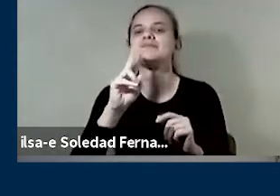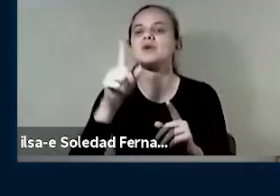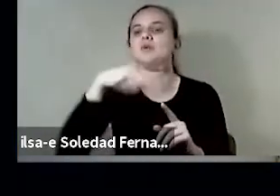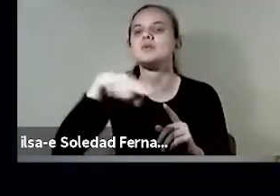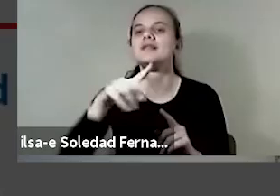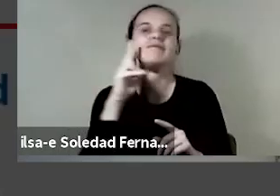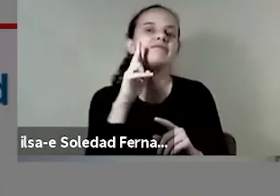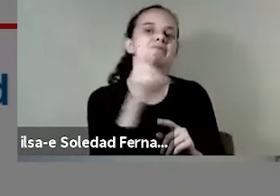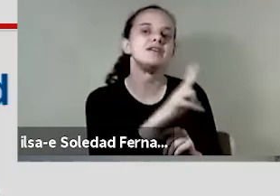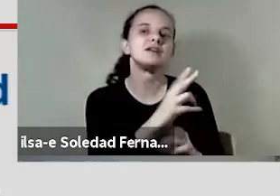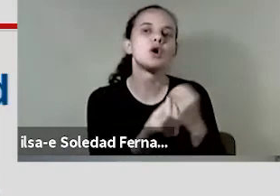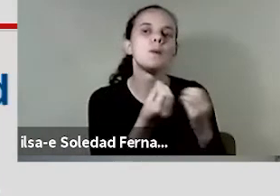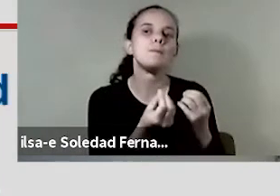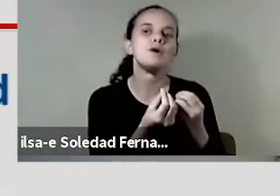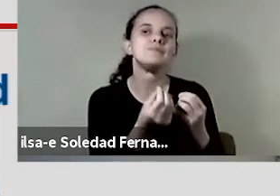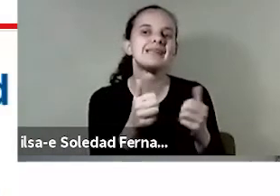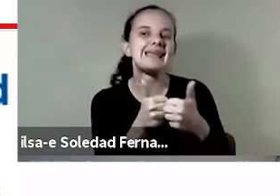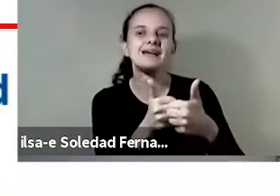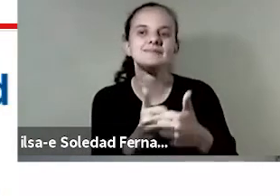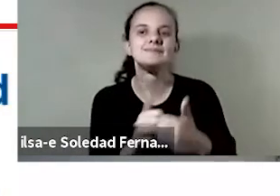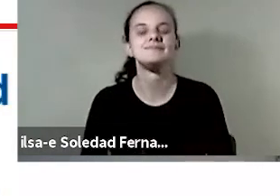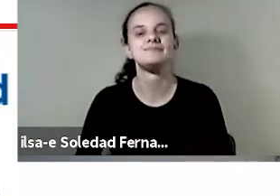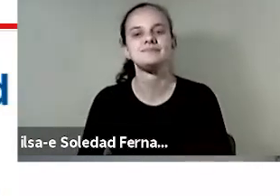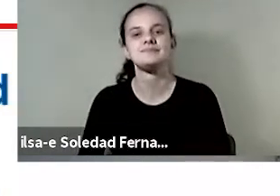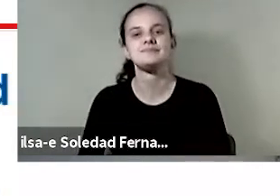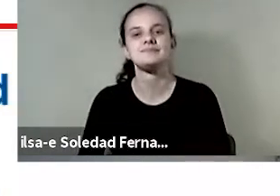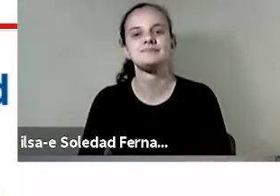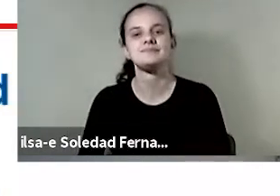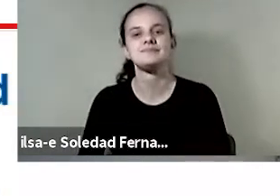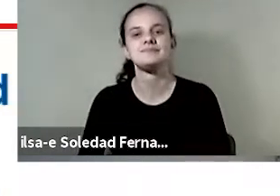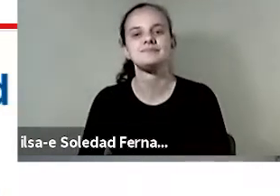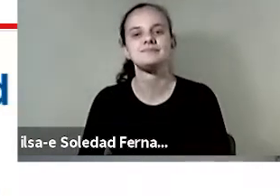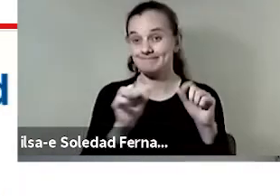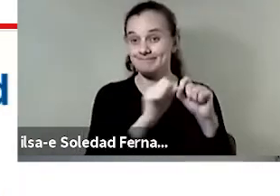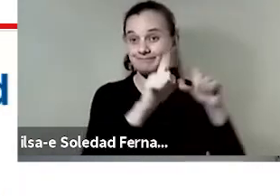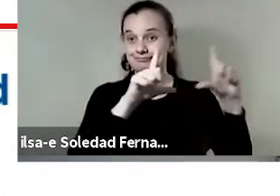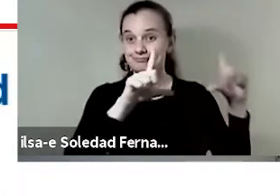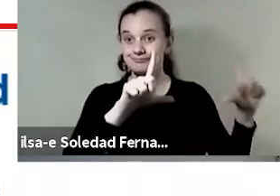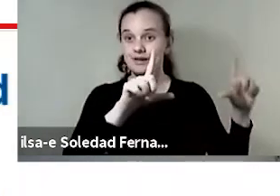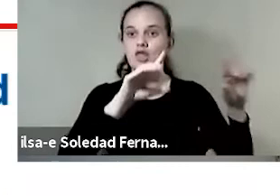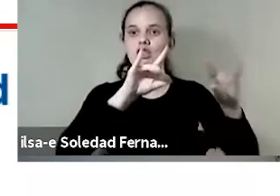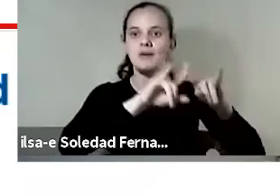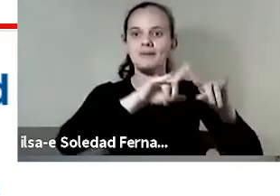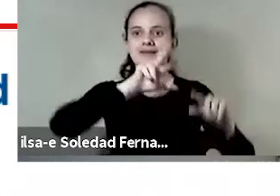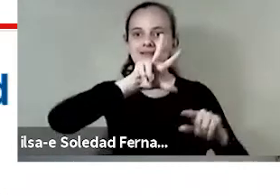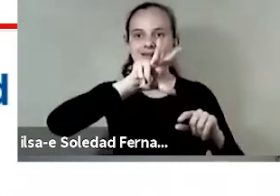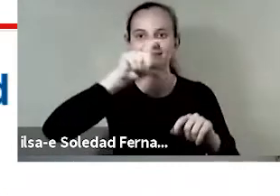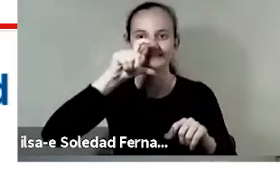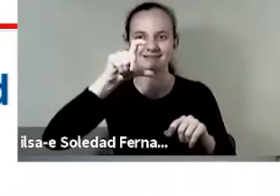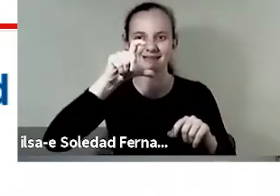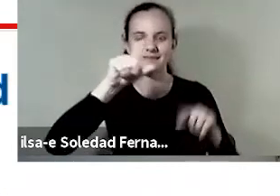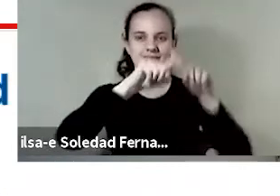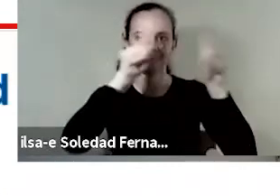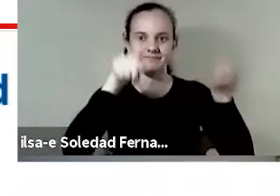principios, y les voy a explicar un poco cómo van a poder ver esta información para ir adentrándose a esta guía. Esta